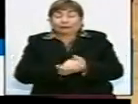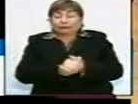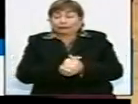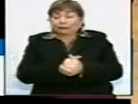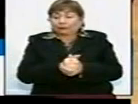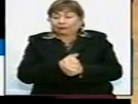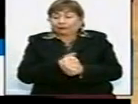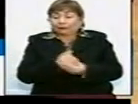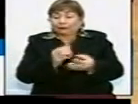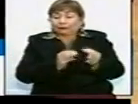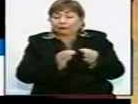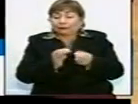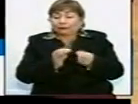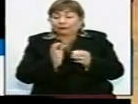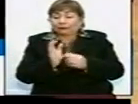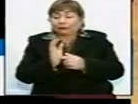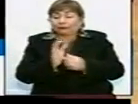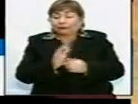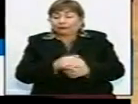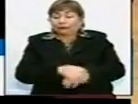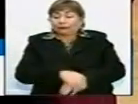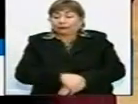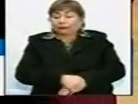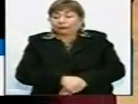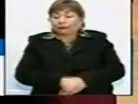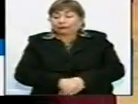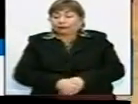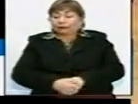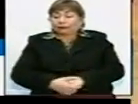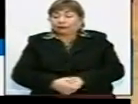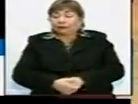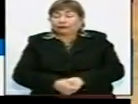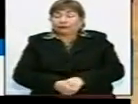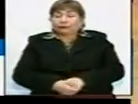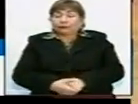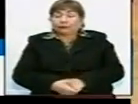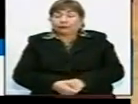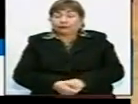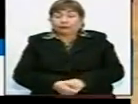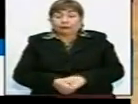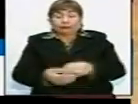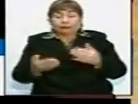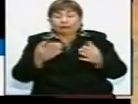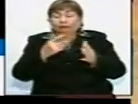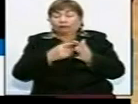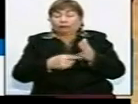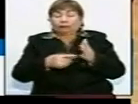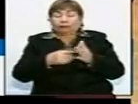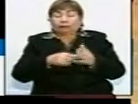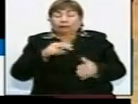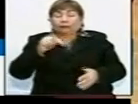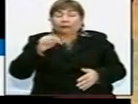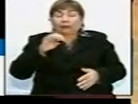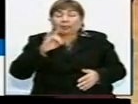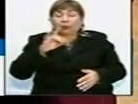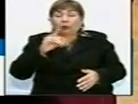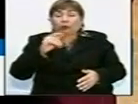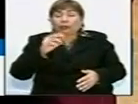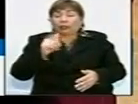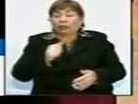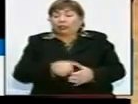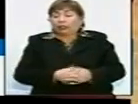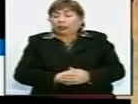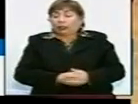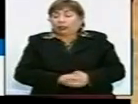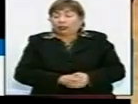a explicarlo tienes una presentación solamente un resumen estaremos en condiciones neutras el pacífico central que